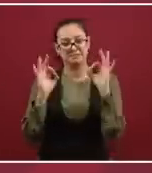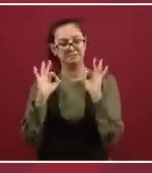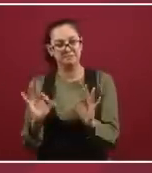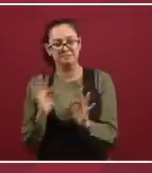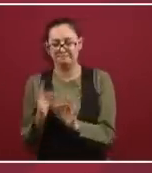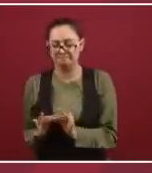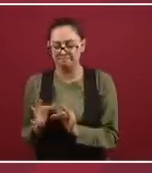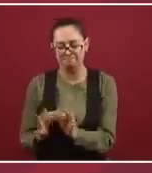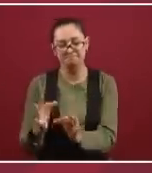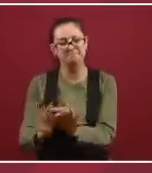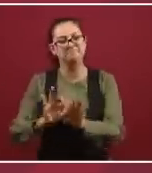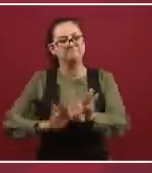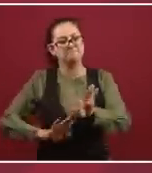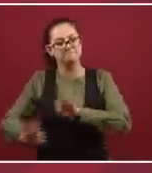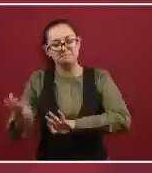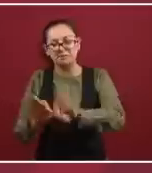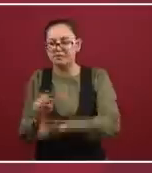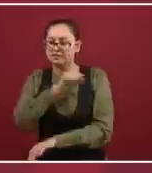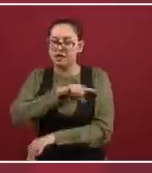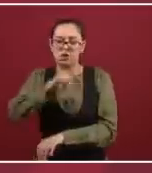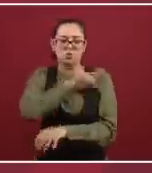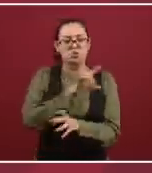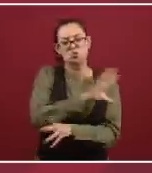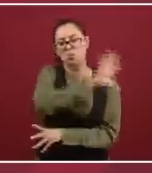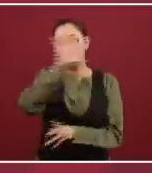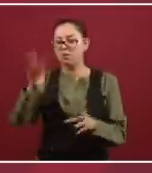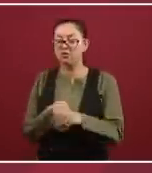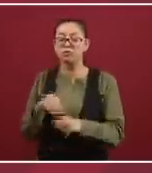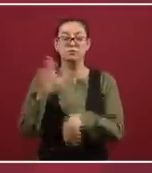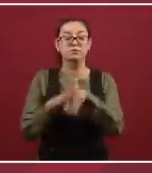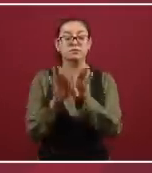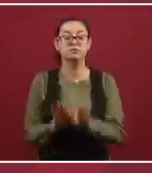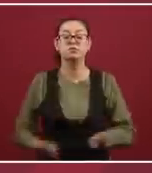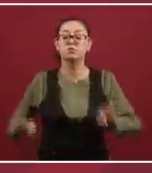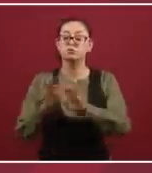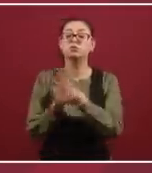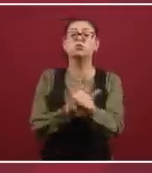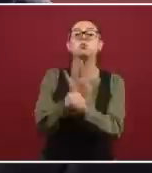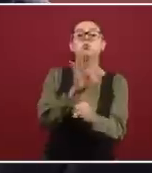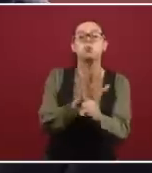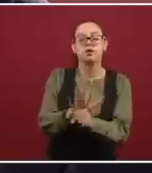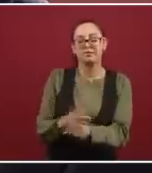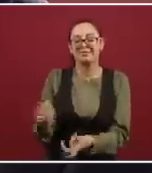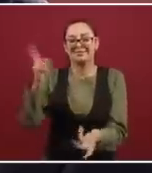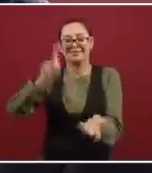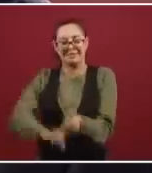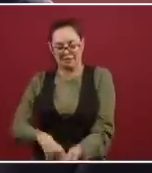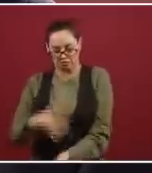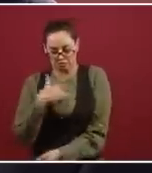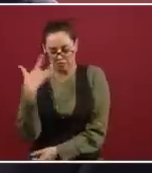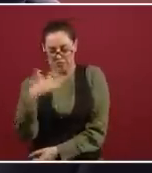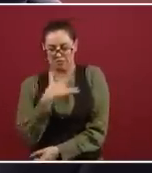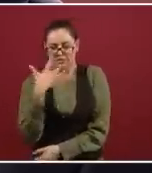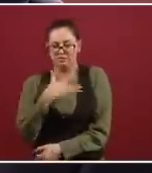en todos los sentidos. Y un aspecto extraordinariamente importante es la salud emocional y social, que